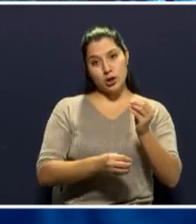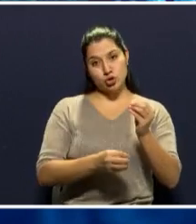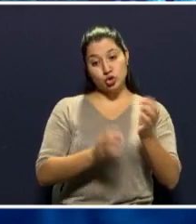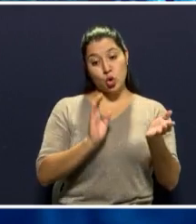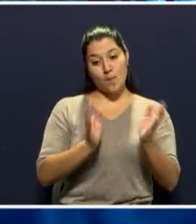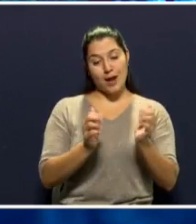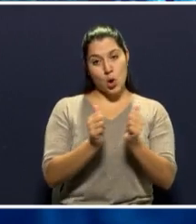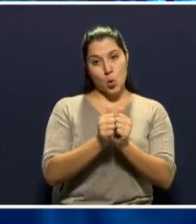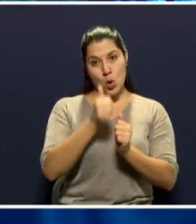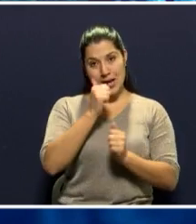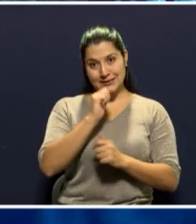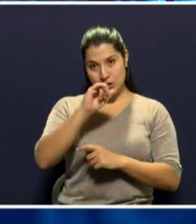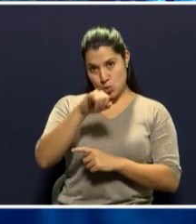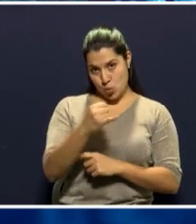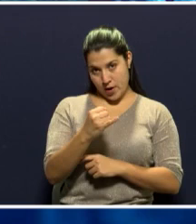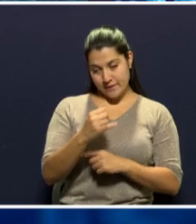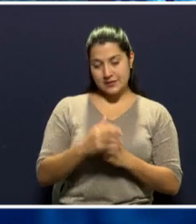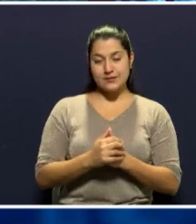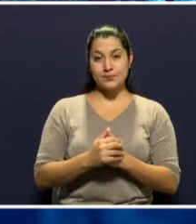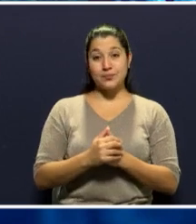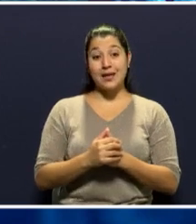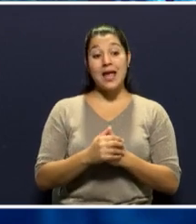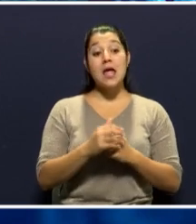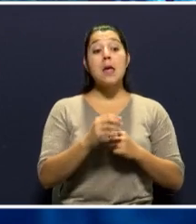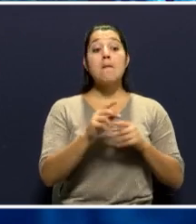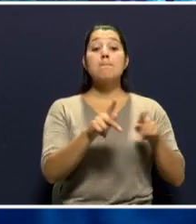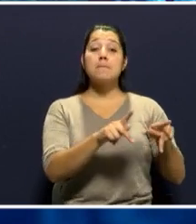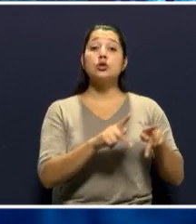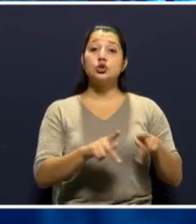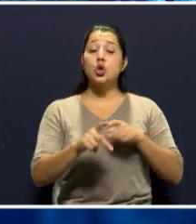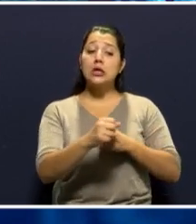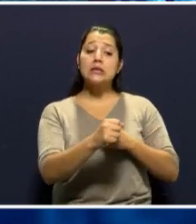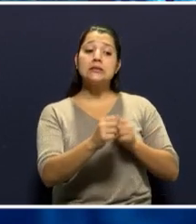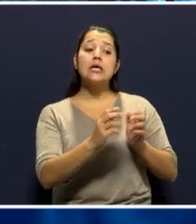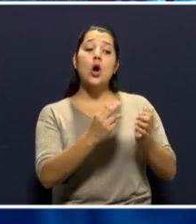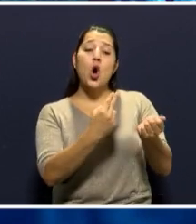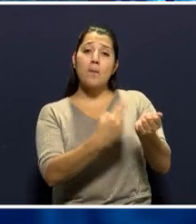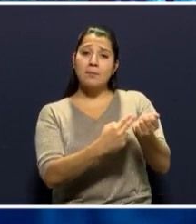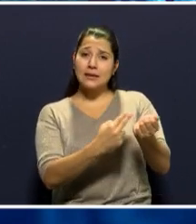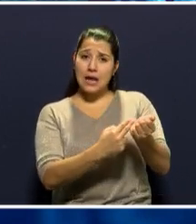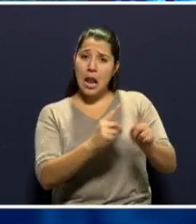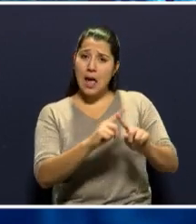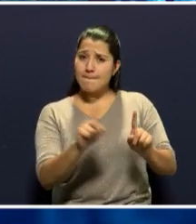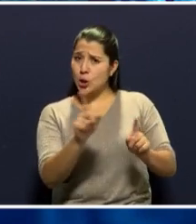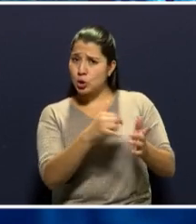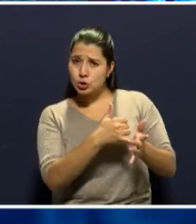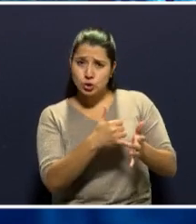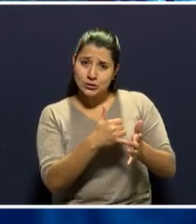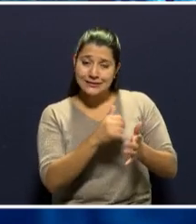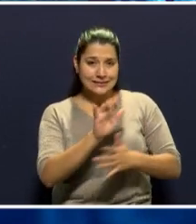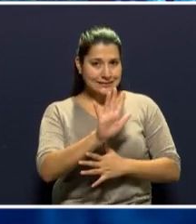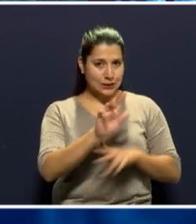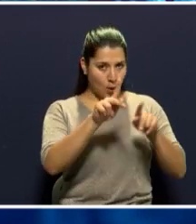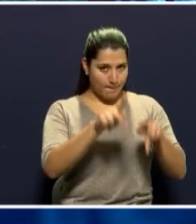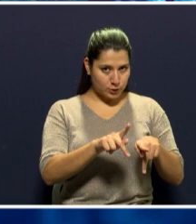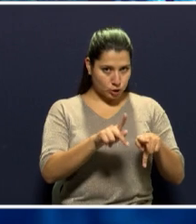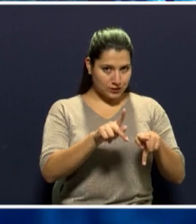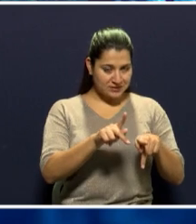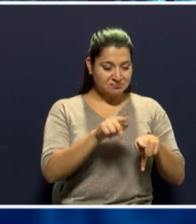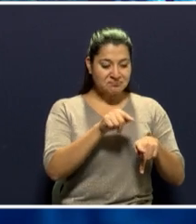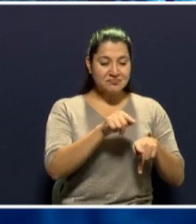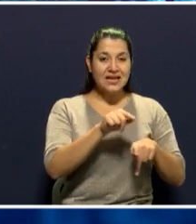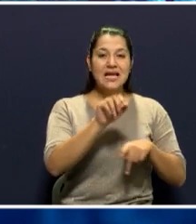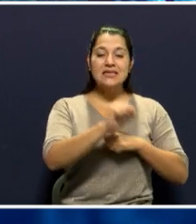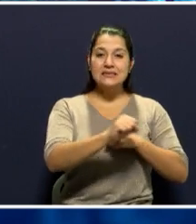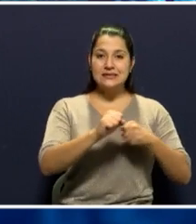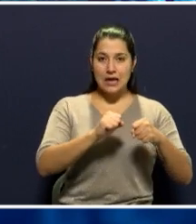En salón tenemos 5 personas que están en salón, Se mantienen exactamente los mismos números que